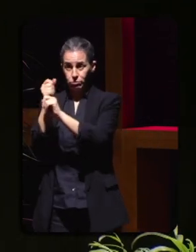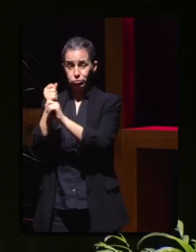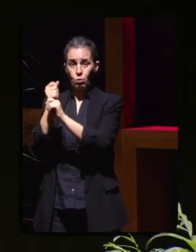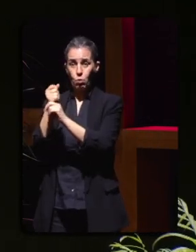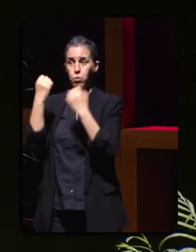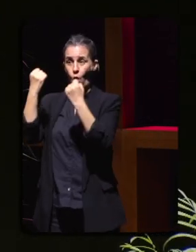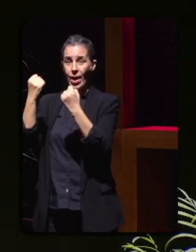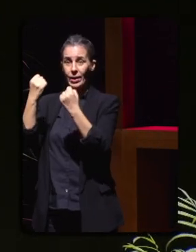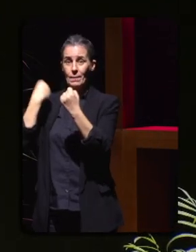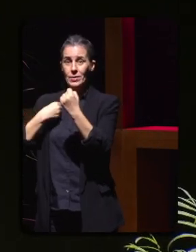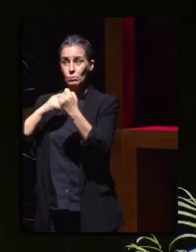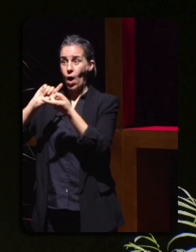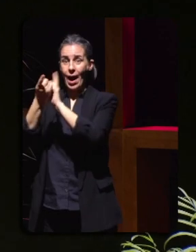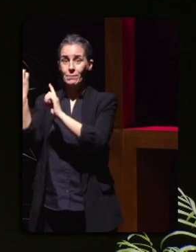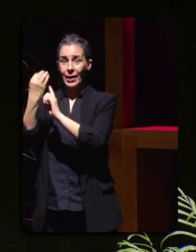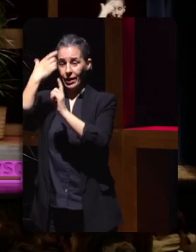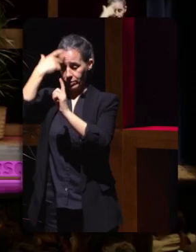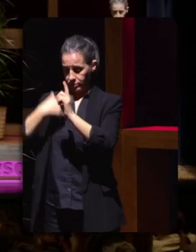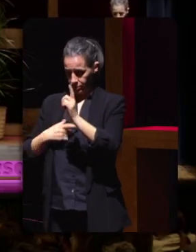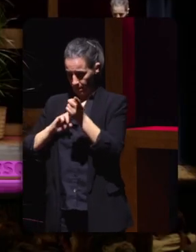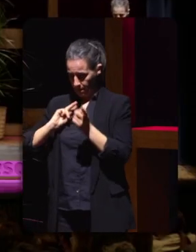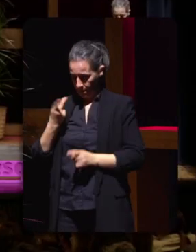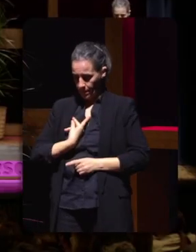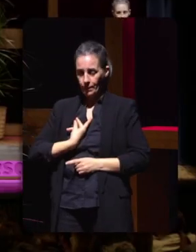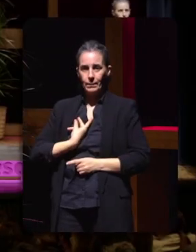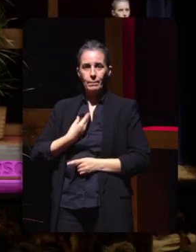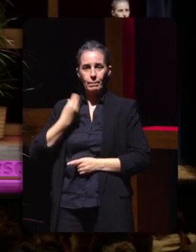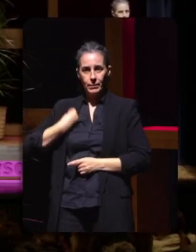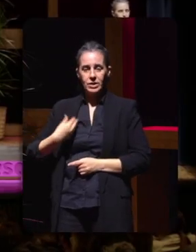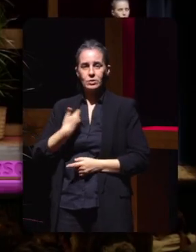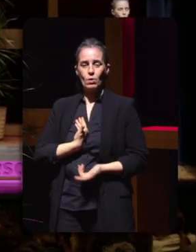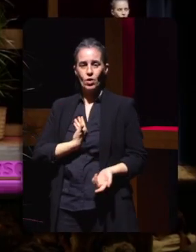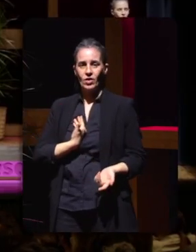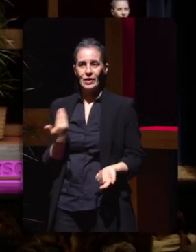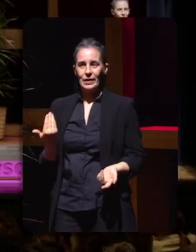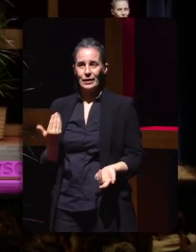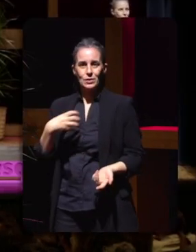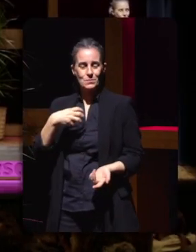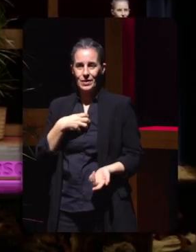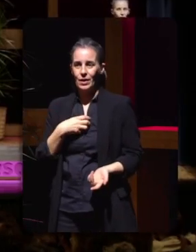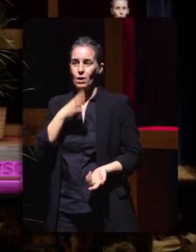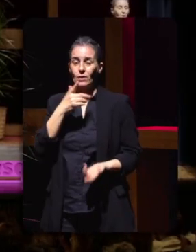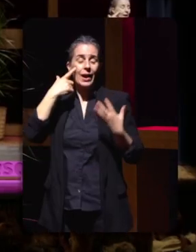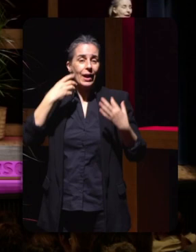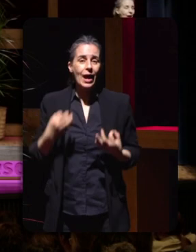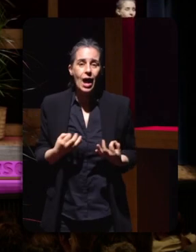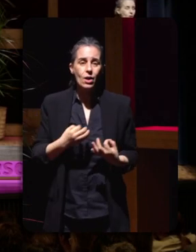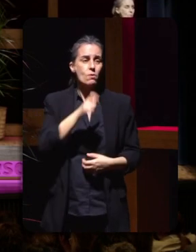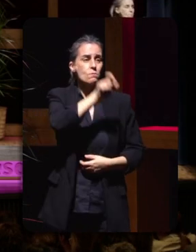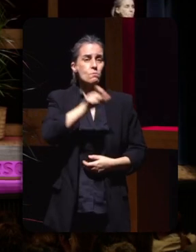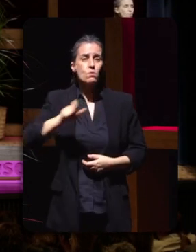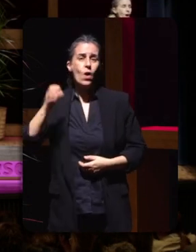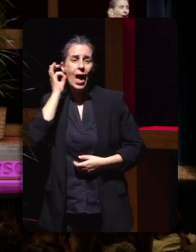mismas y no han podido no han podido porque una sola mujer o dos mujeres o cinco mujeres no